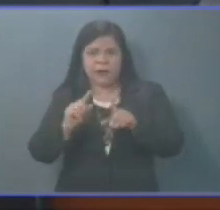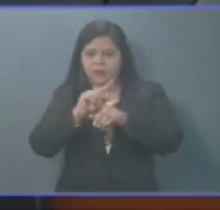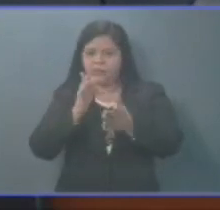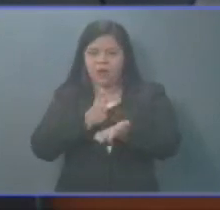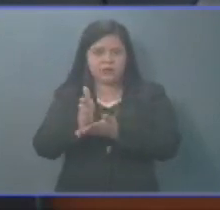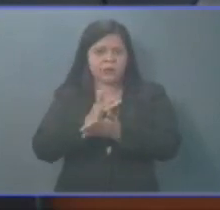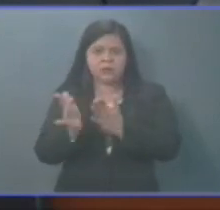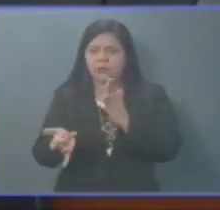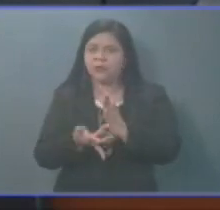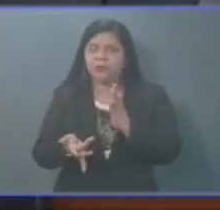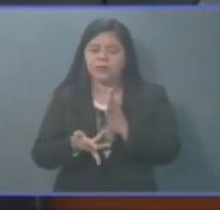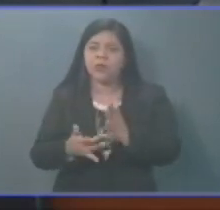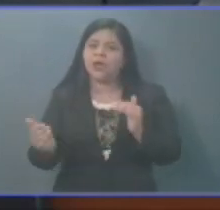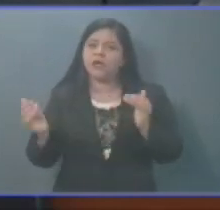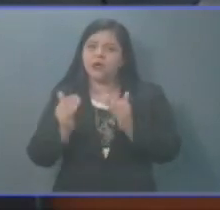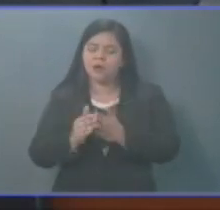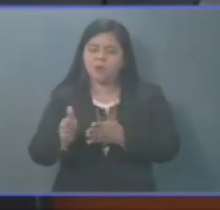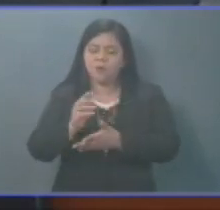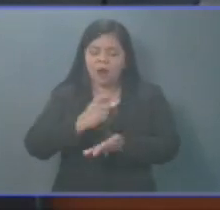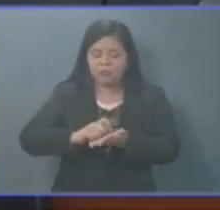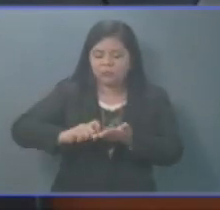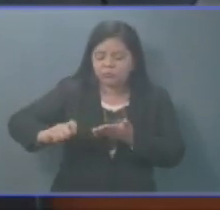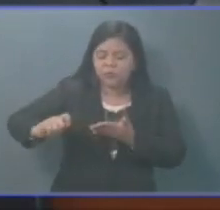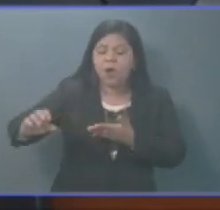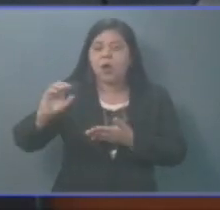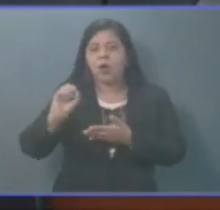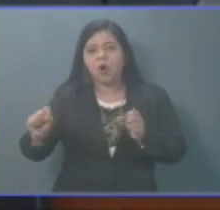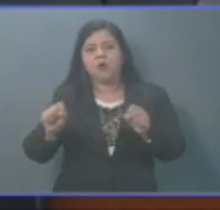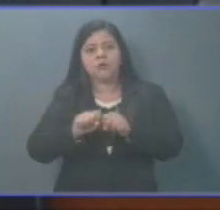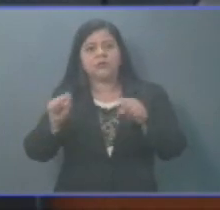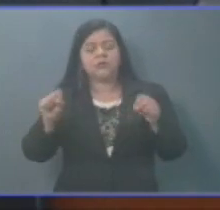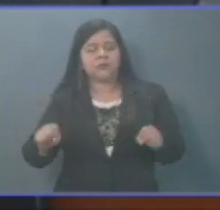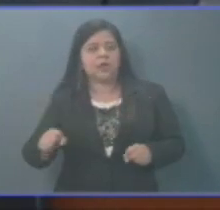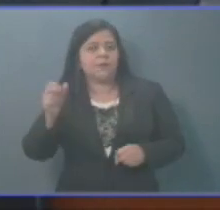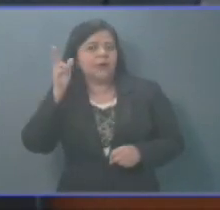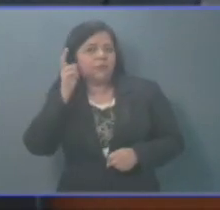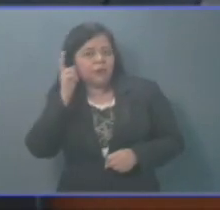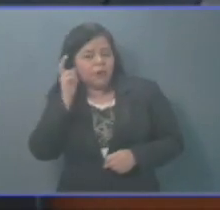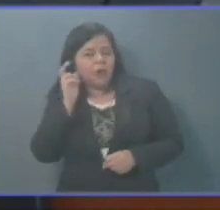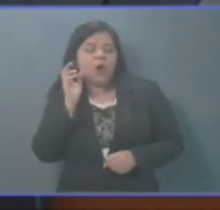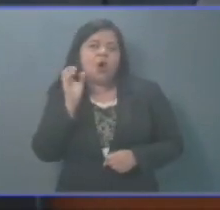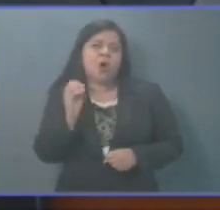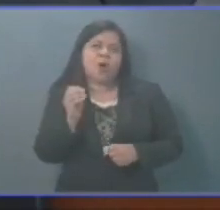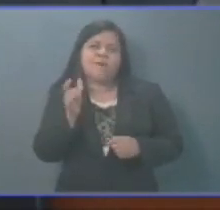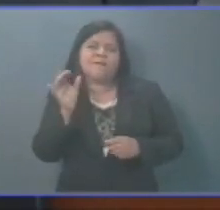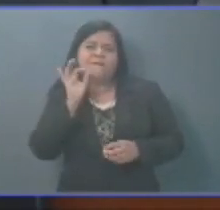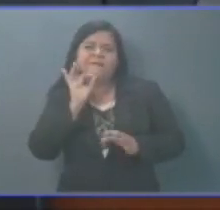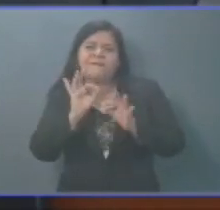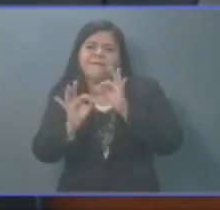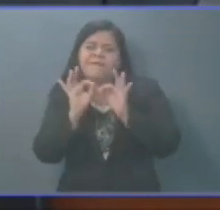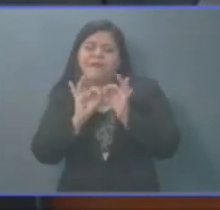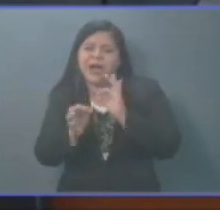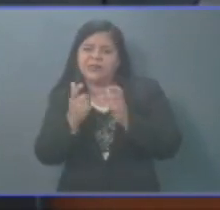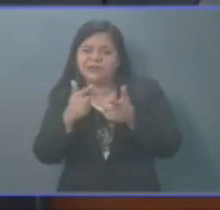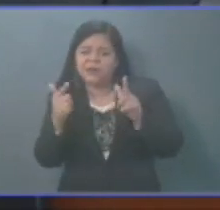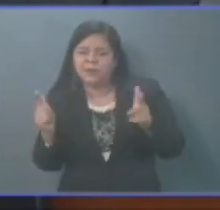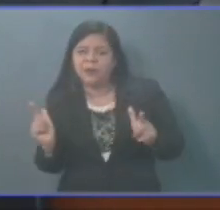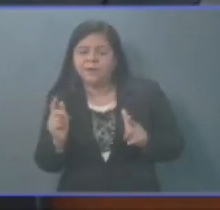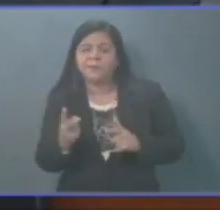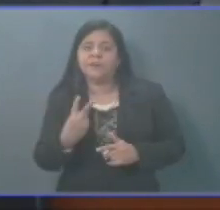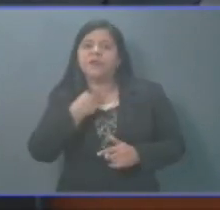acceso, así como el lenguaje escrito y los sistemas auditivos, el lenguaje sencillo, los medios de